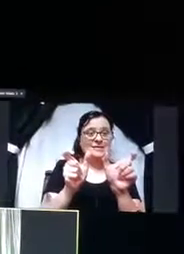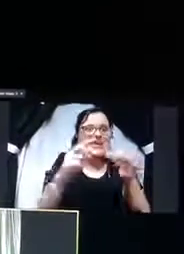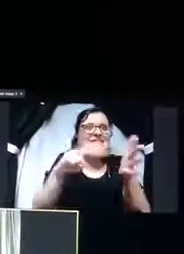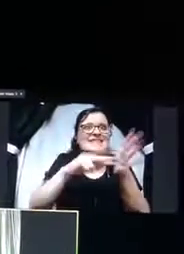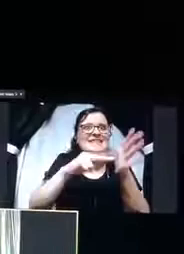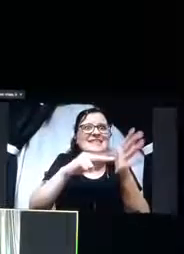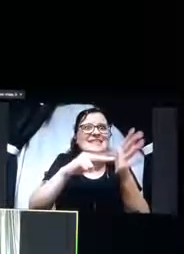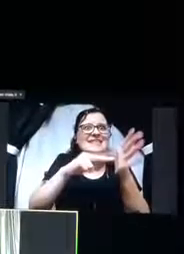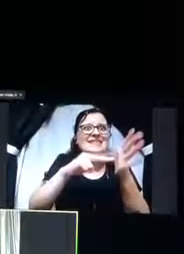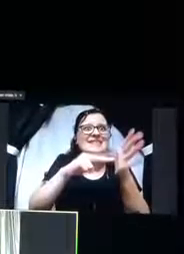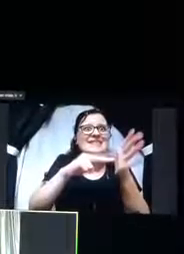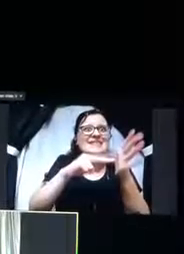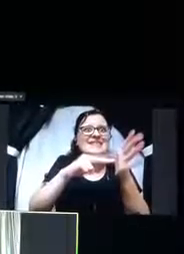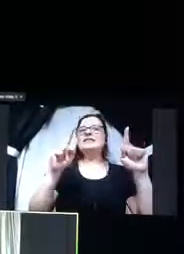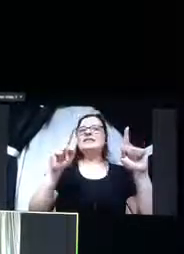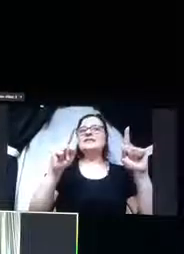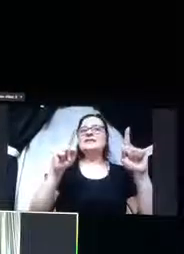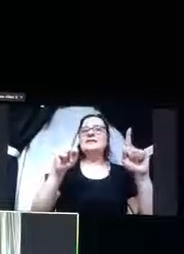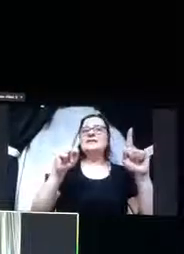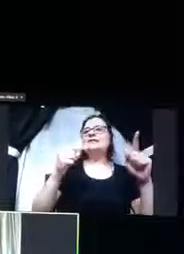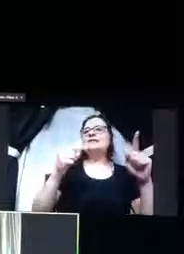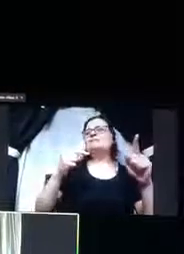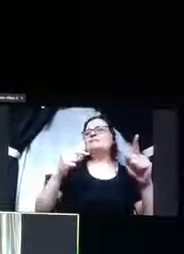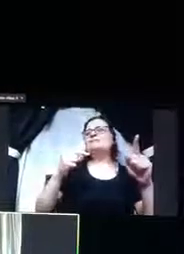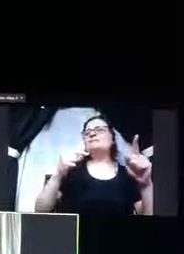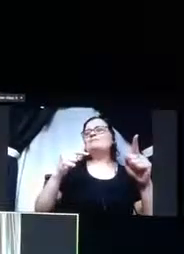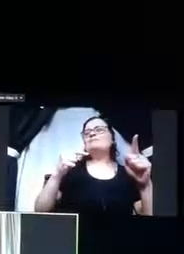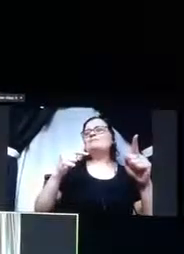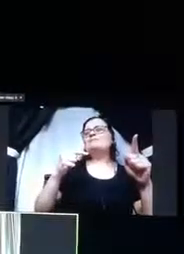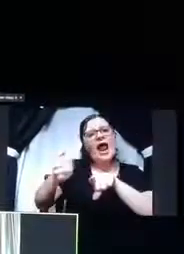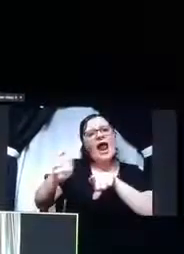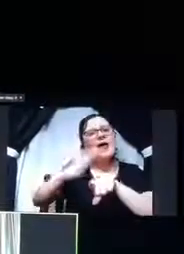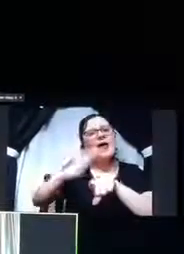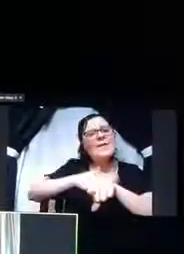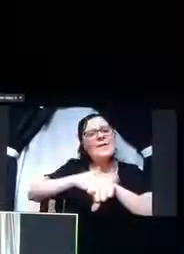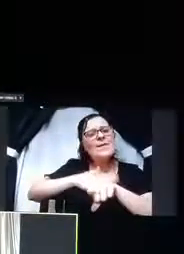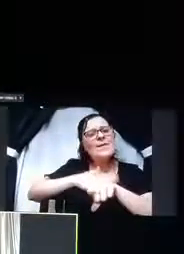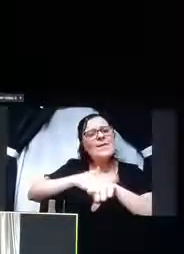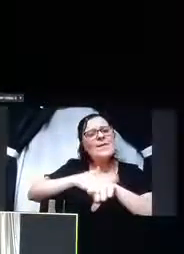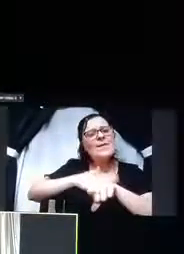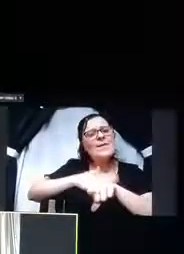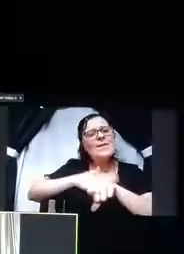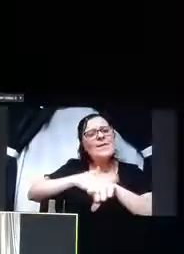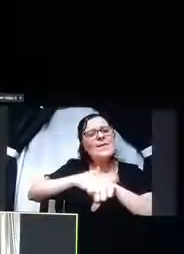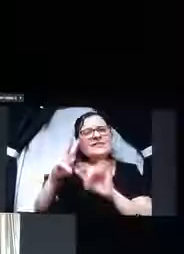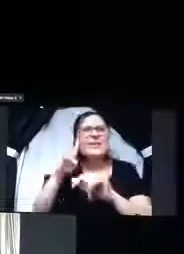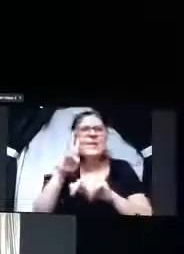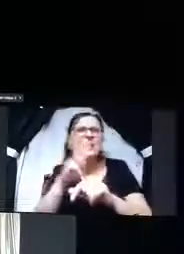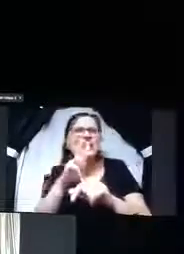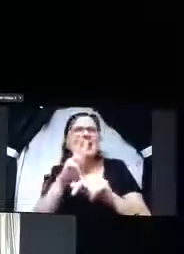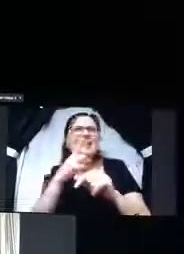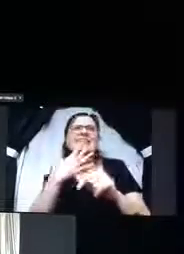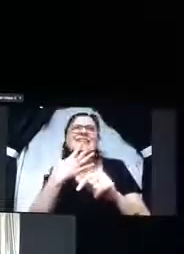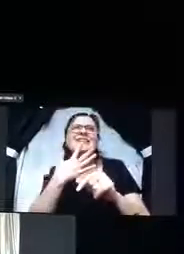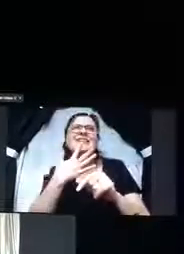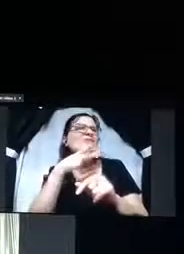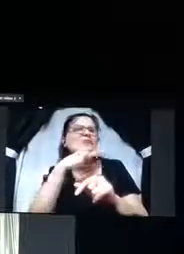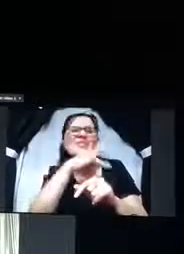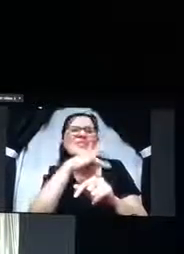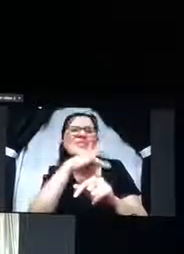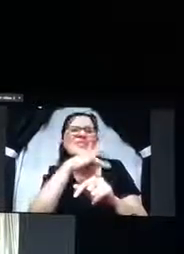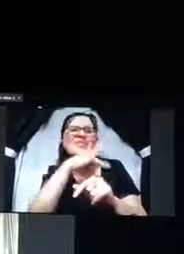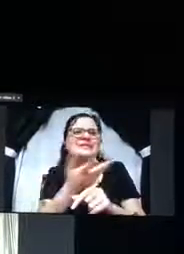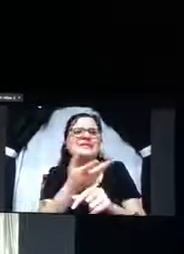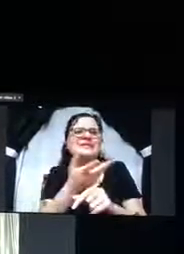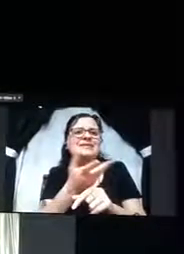un techo. Los sordos pueden aprender y entender hasta ahí. Mira, en una de las últimas